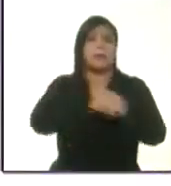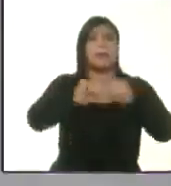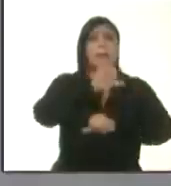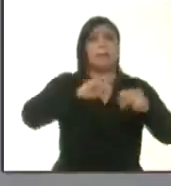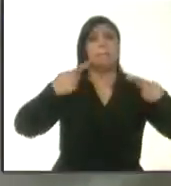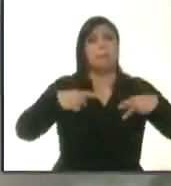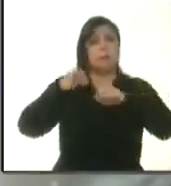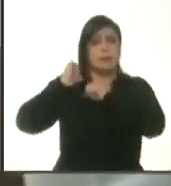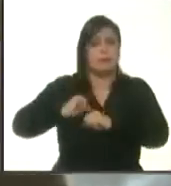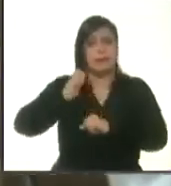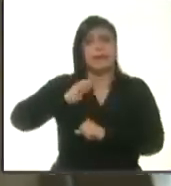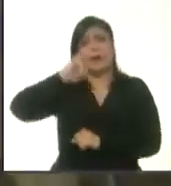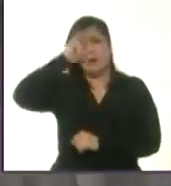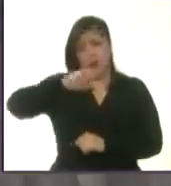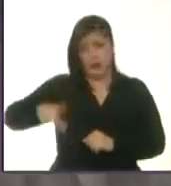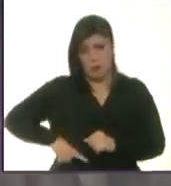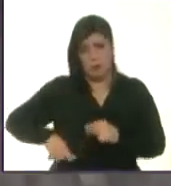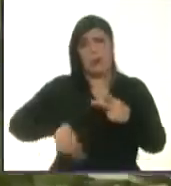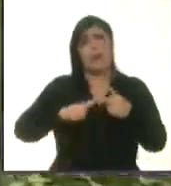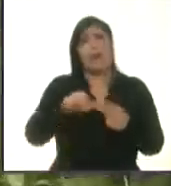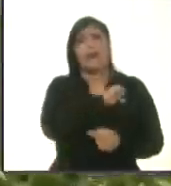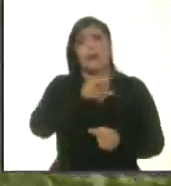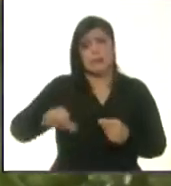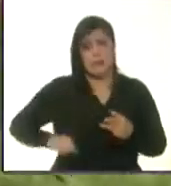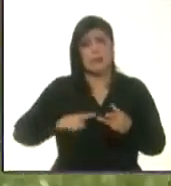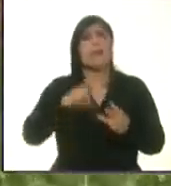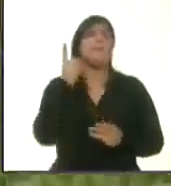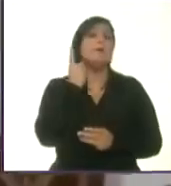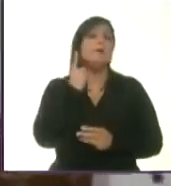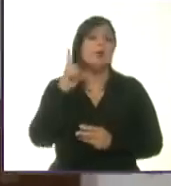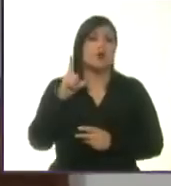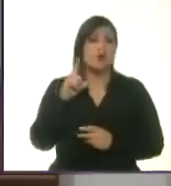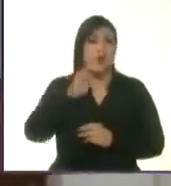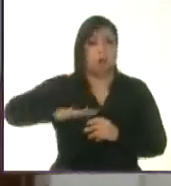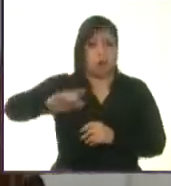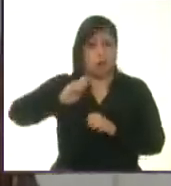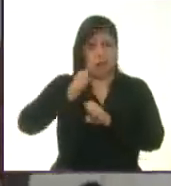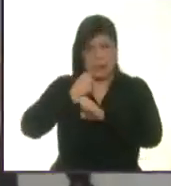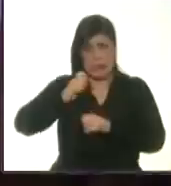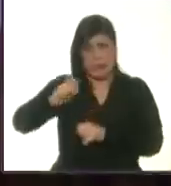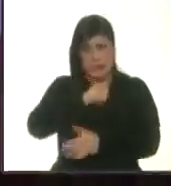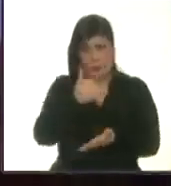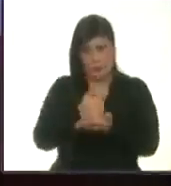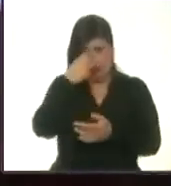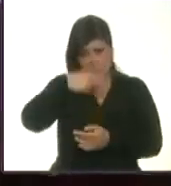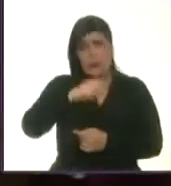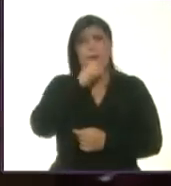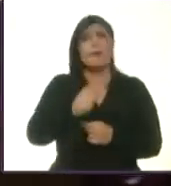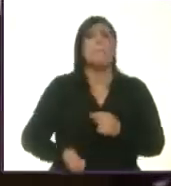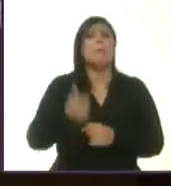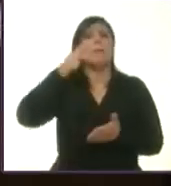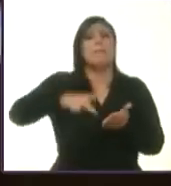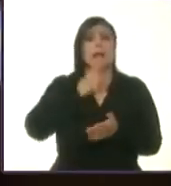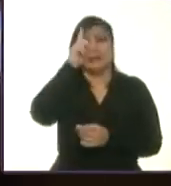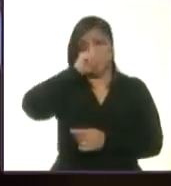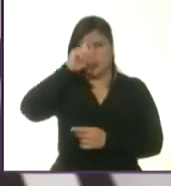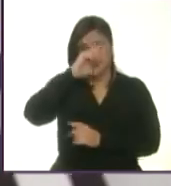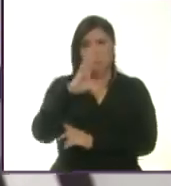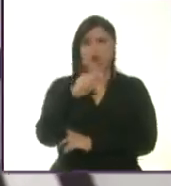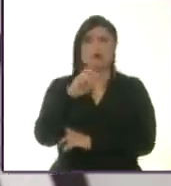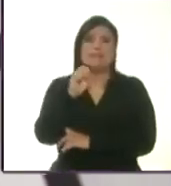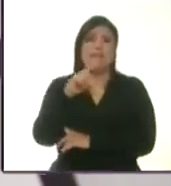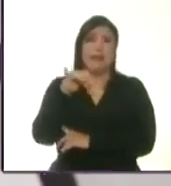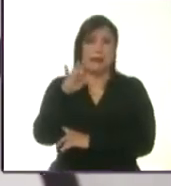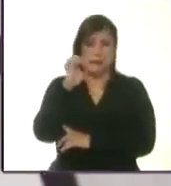jefatura de gobierno alcaldías diputaciones locales y por primera vez concejales para que